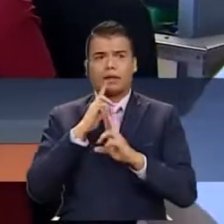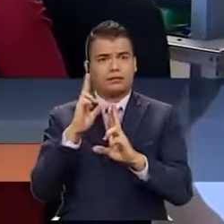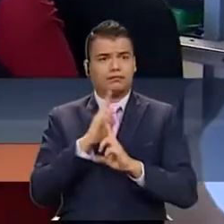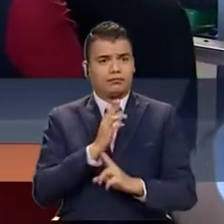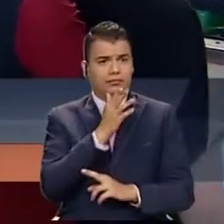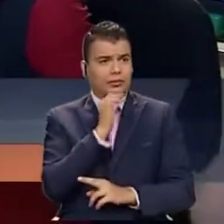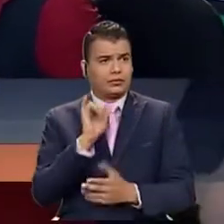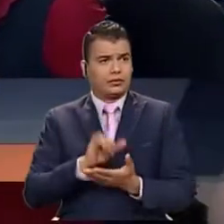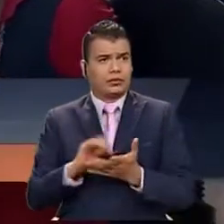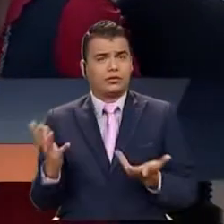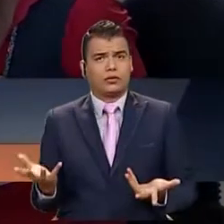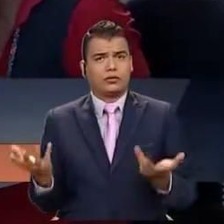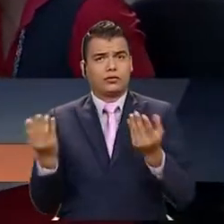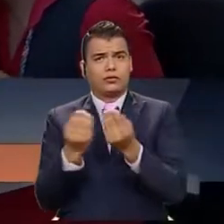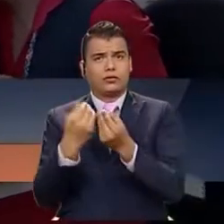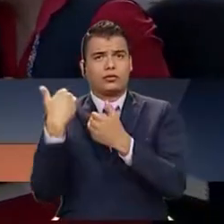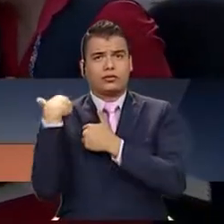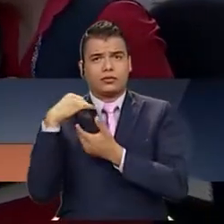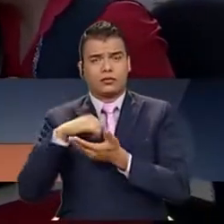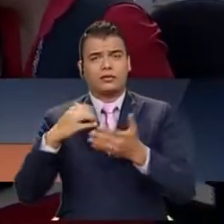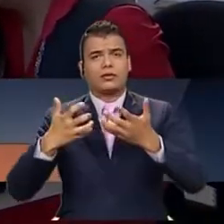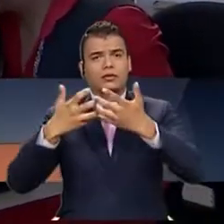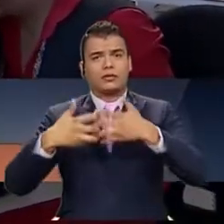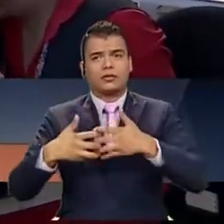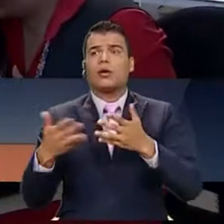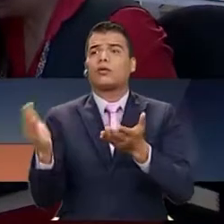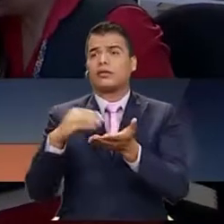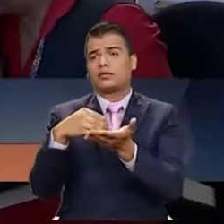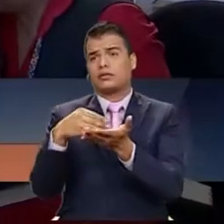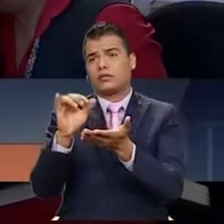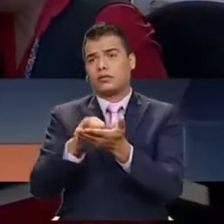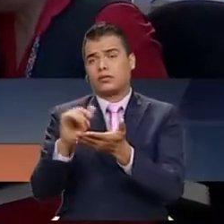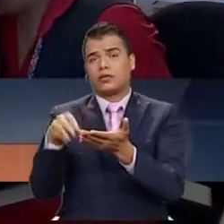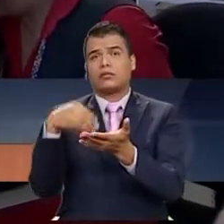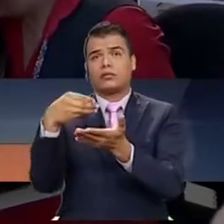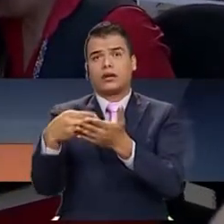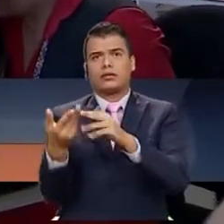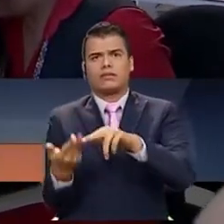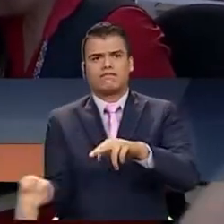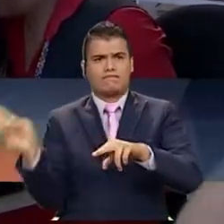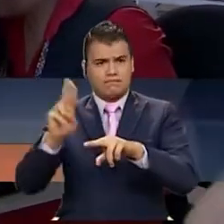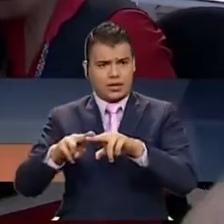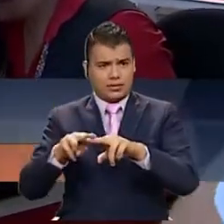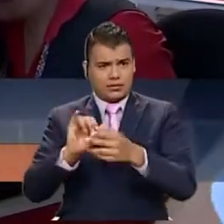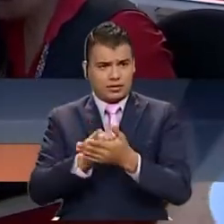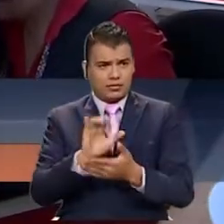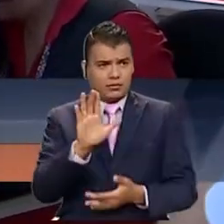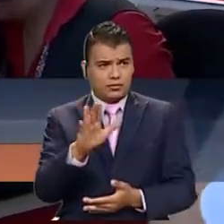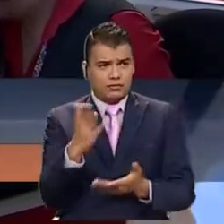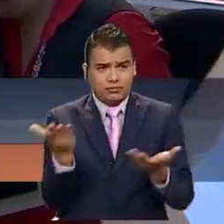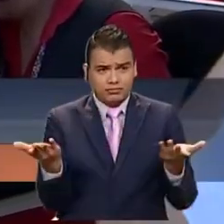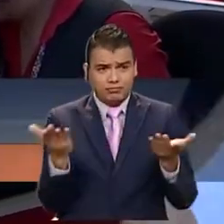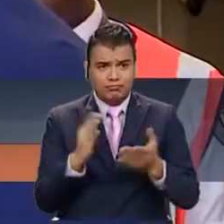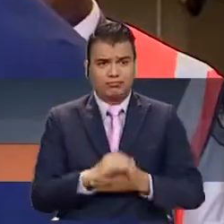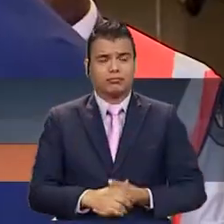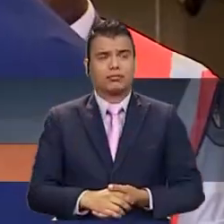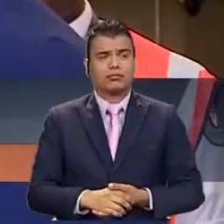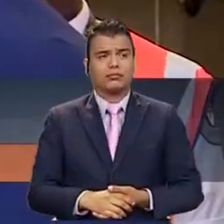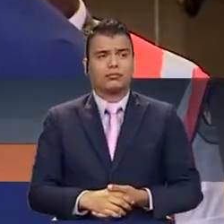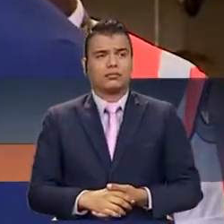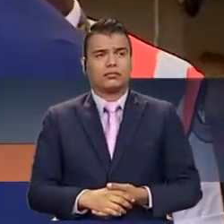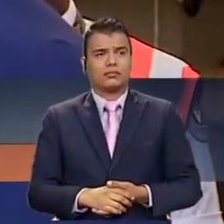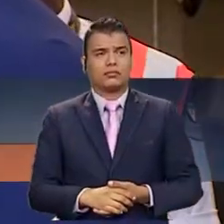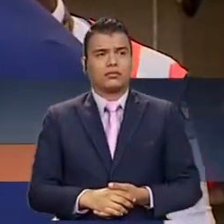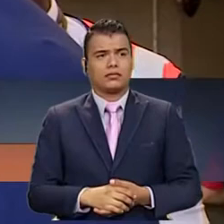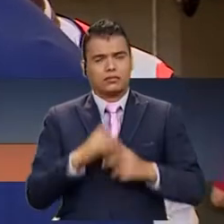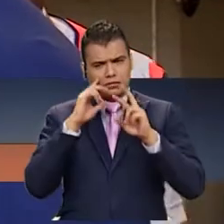de la aerolínea, distinta a tener que volver a comprar el tiquete por un precio casi 10 veces superior al normal. Me meto por el